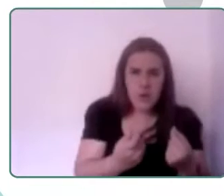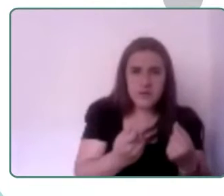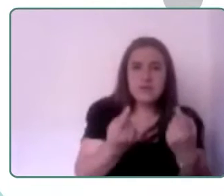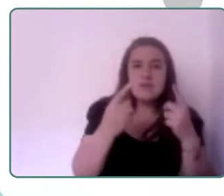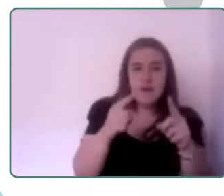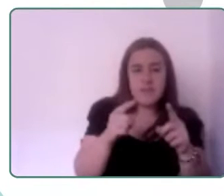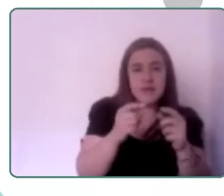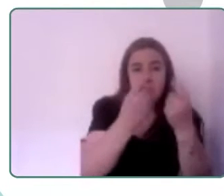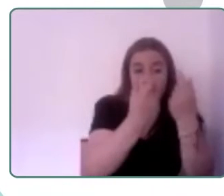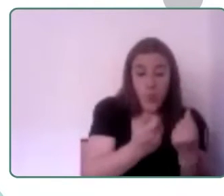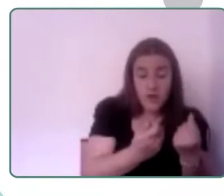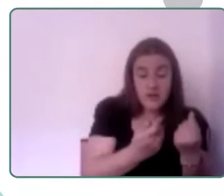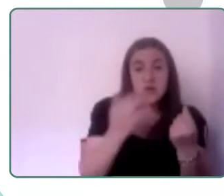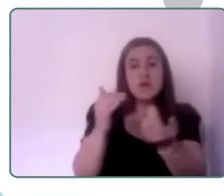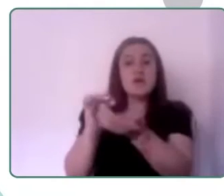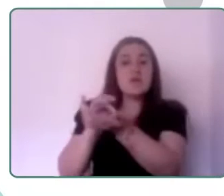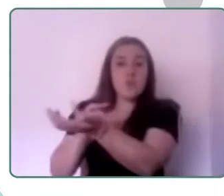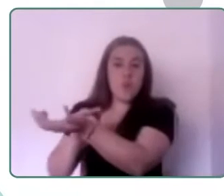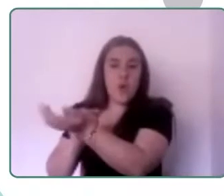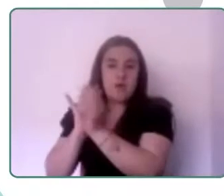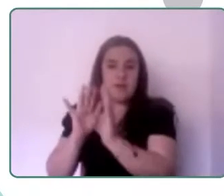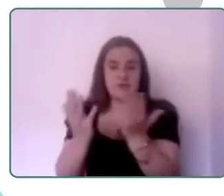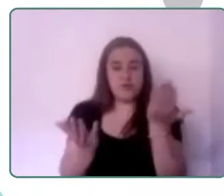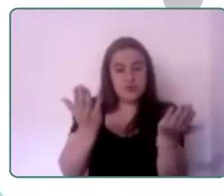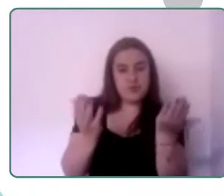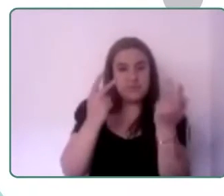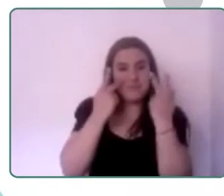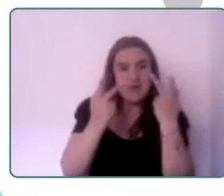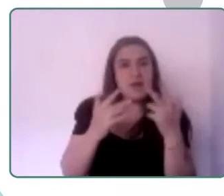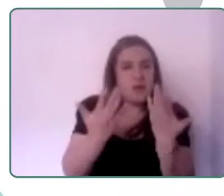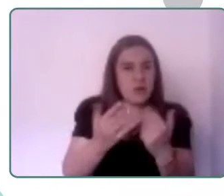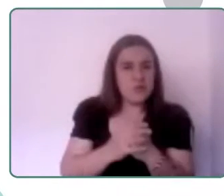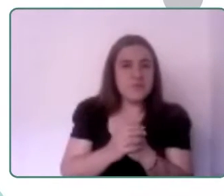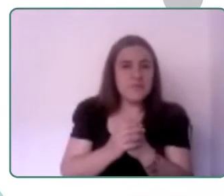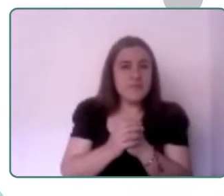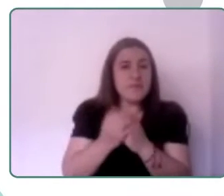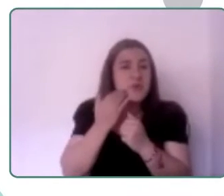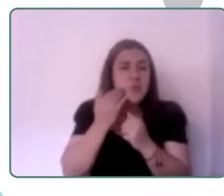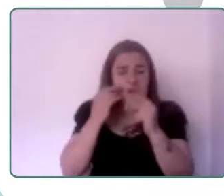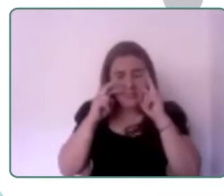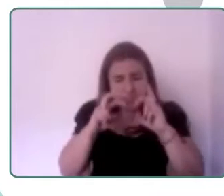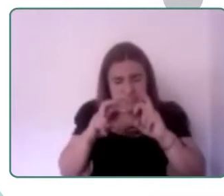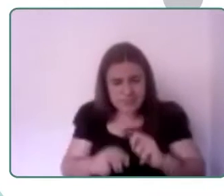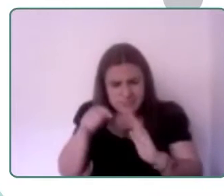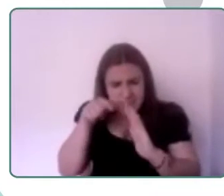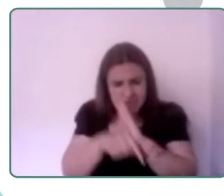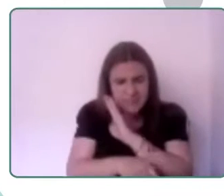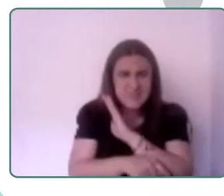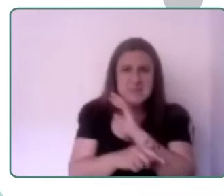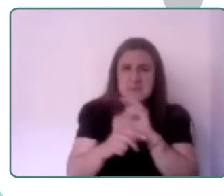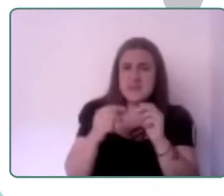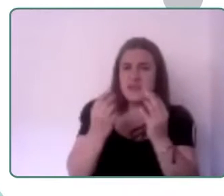para mirar la realidad subjetiva. En el recabamiento y análisis de datos cuantitativos,